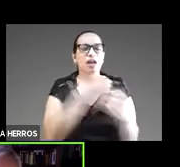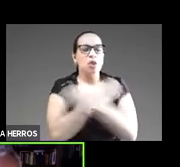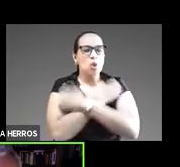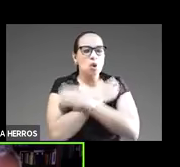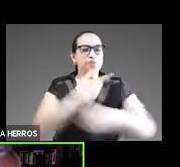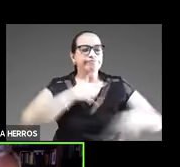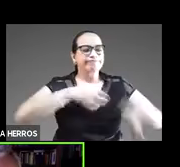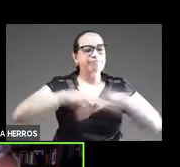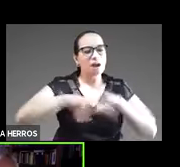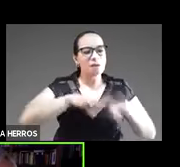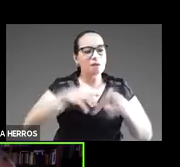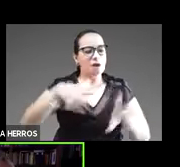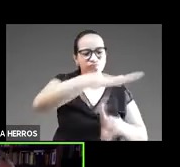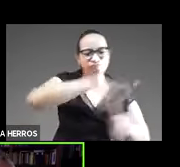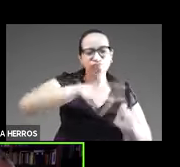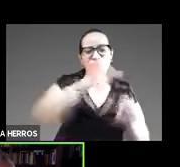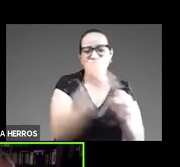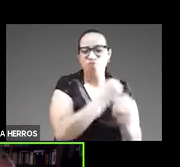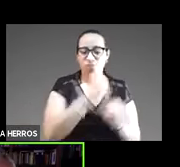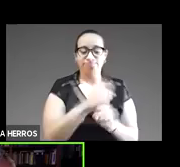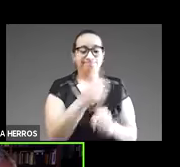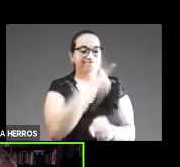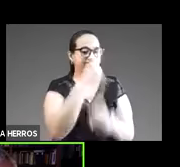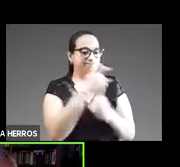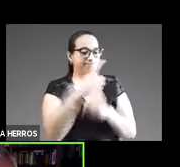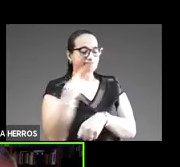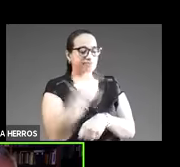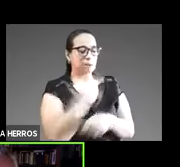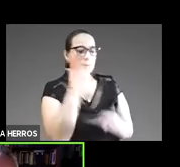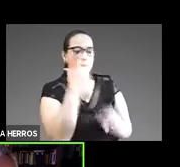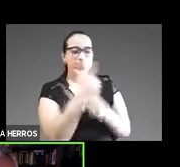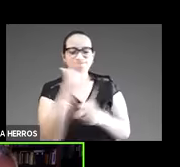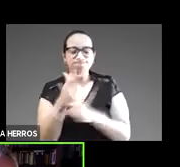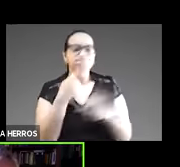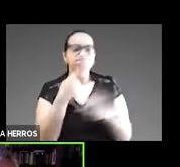violencias pasa por, primero, identificar en diálogo con la